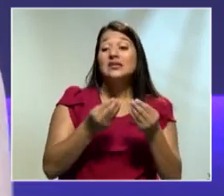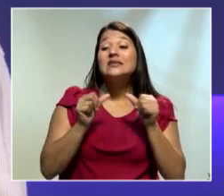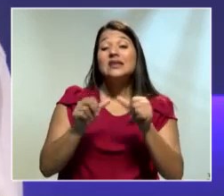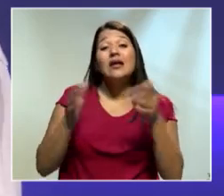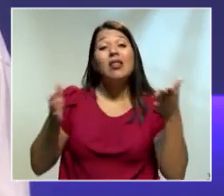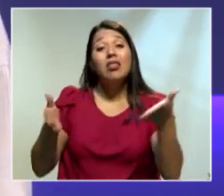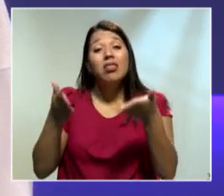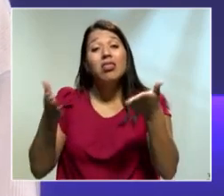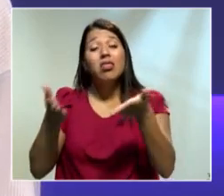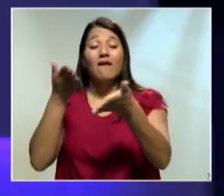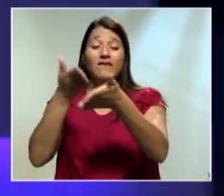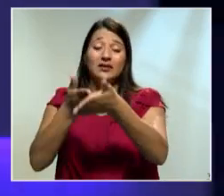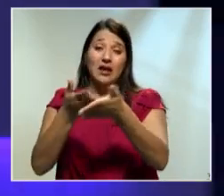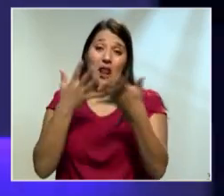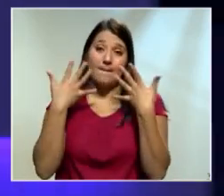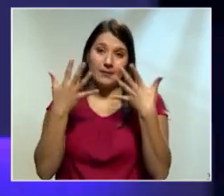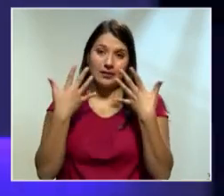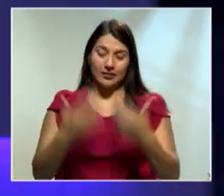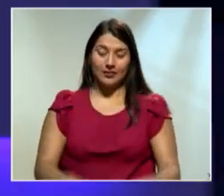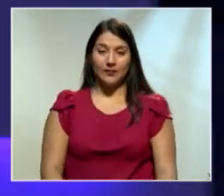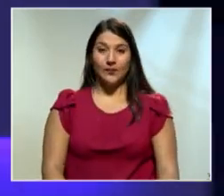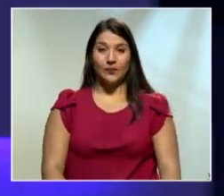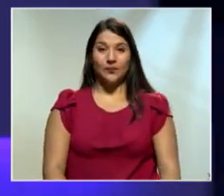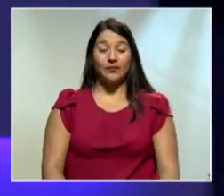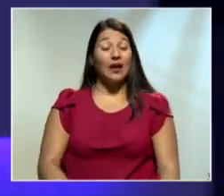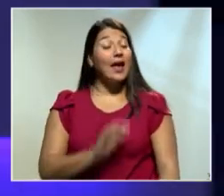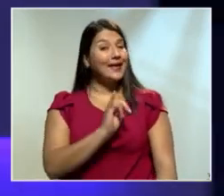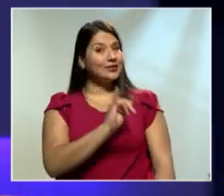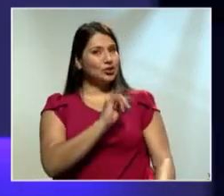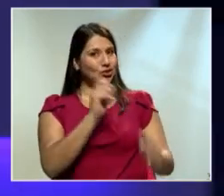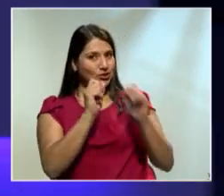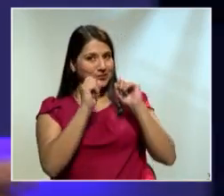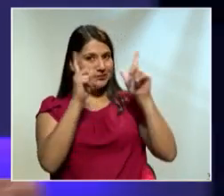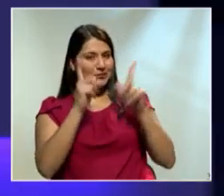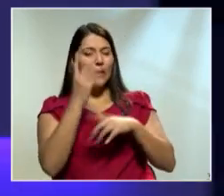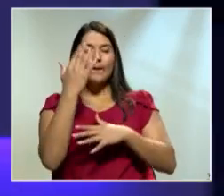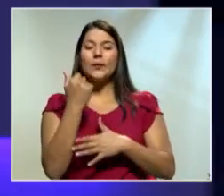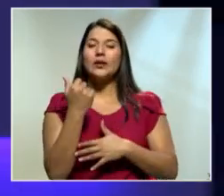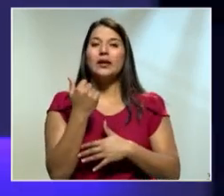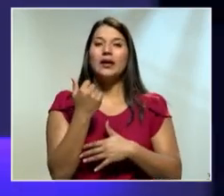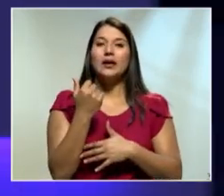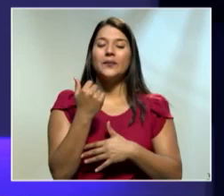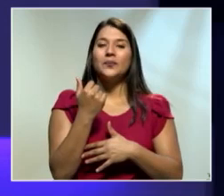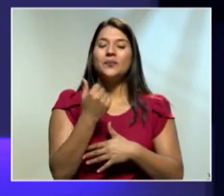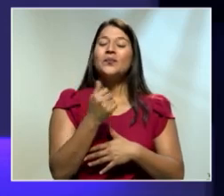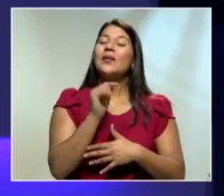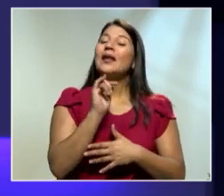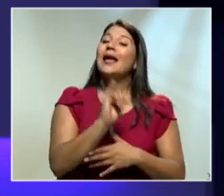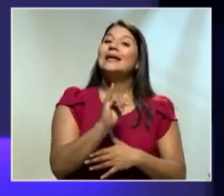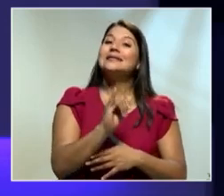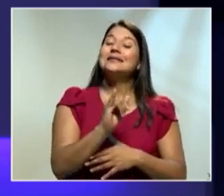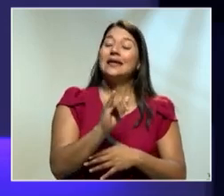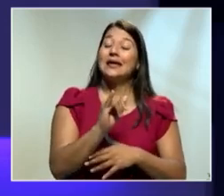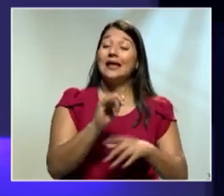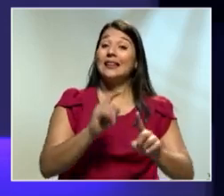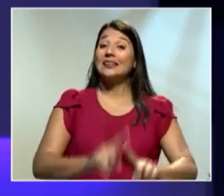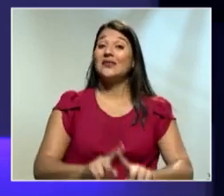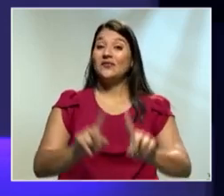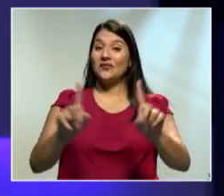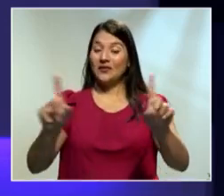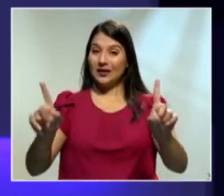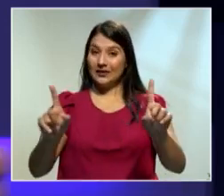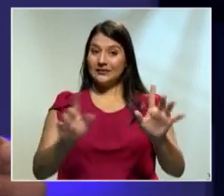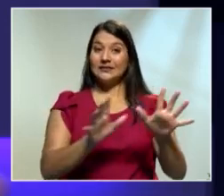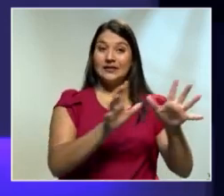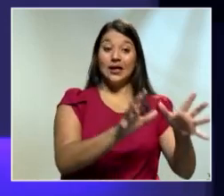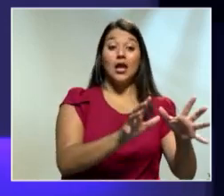consecuencias del cambio climático. Esto es impresionante porque esta diferencia entre lo